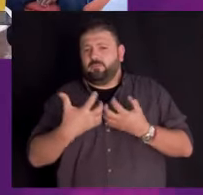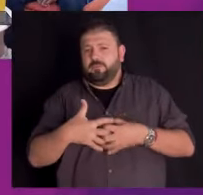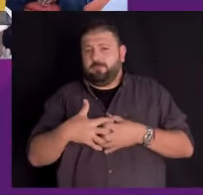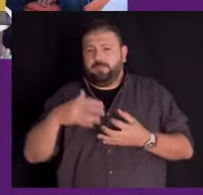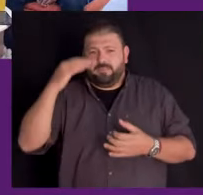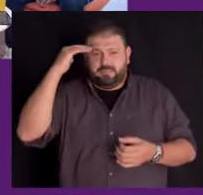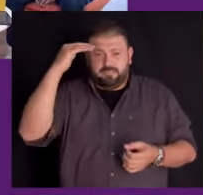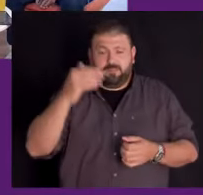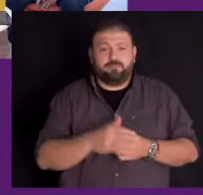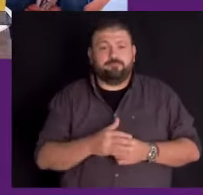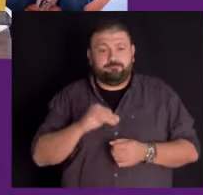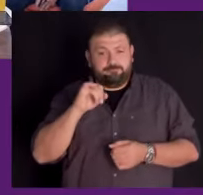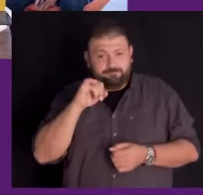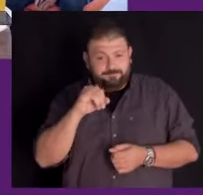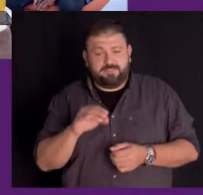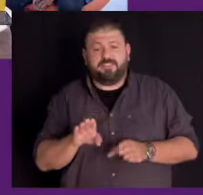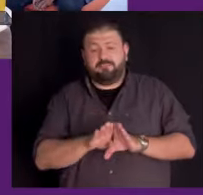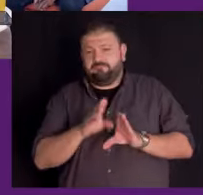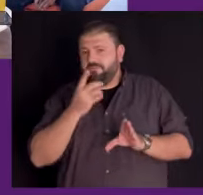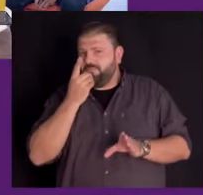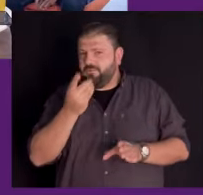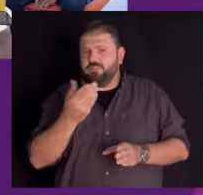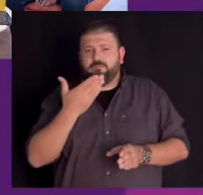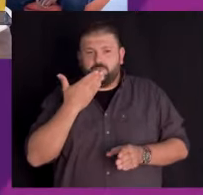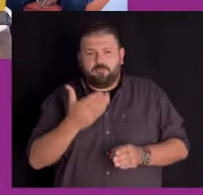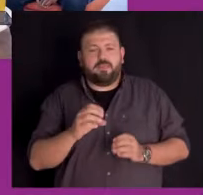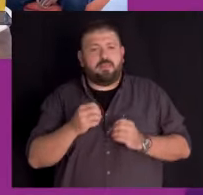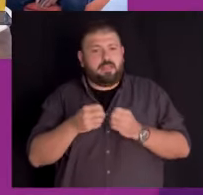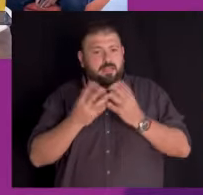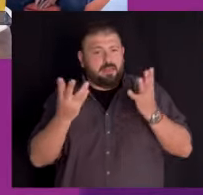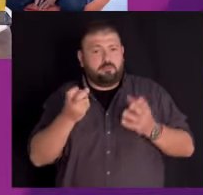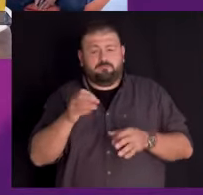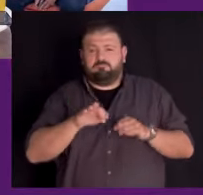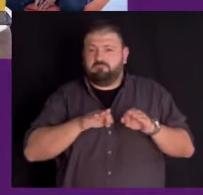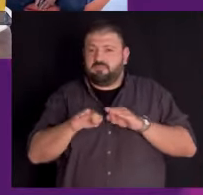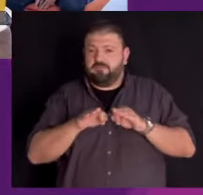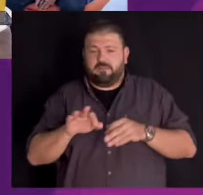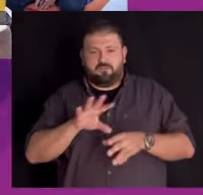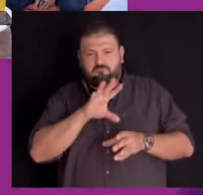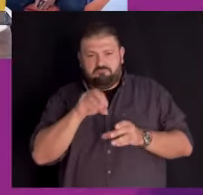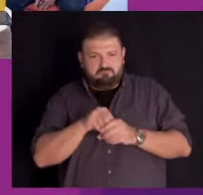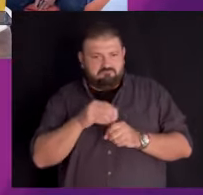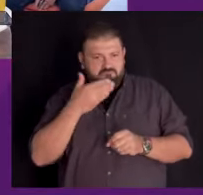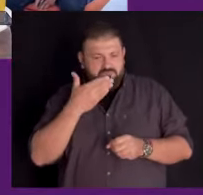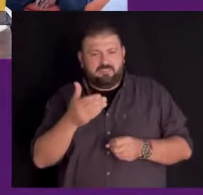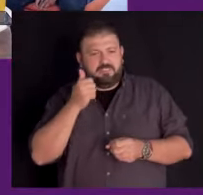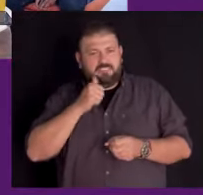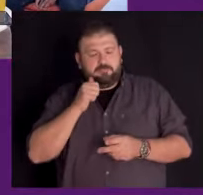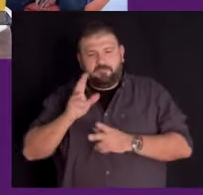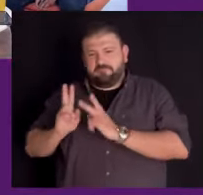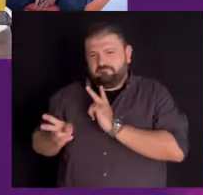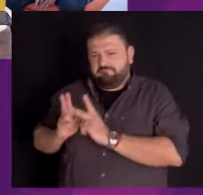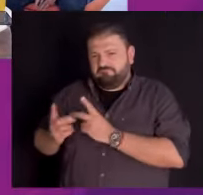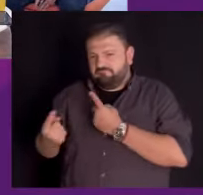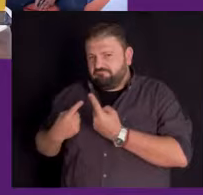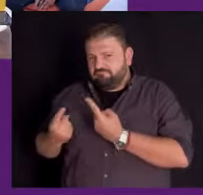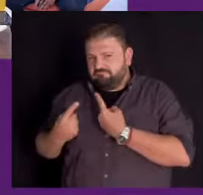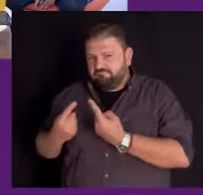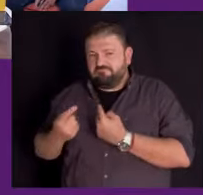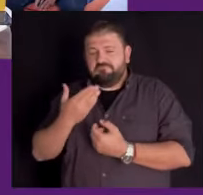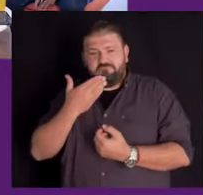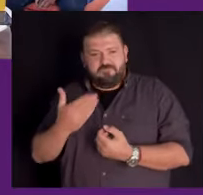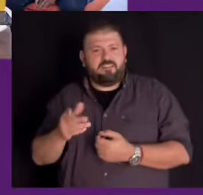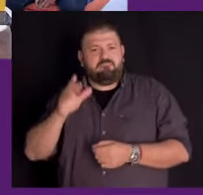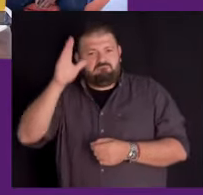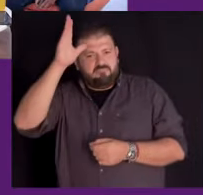Sí, tal cual, Ari, como bien dices, bueno, pues al final de cuentas es un trabajo complementario, por eso siempre lo decimos acá Claudia y yo. El chiste precisamente de estos programas de